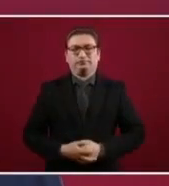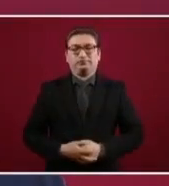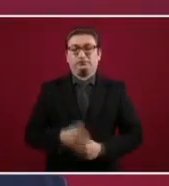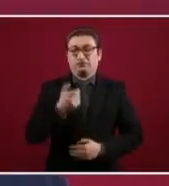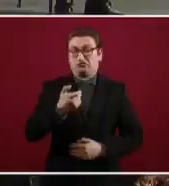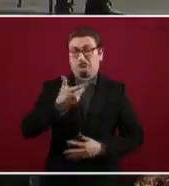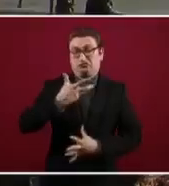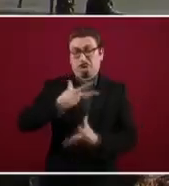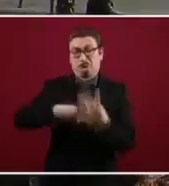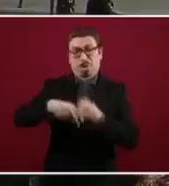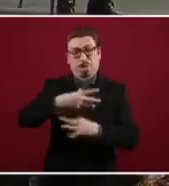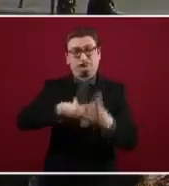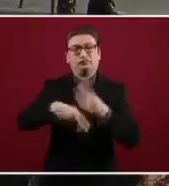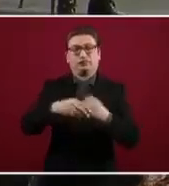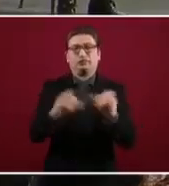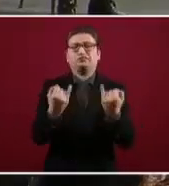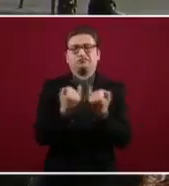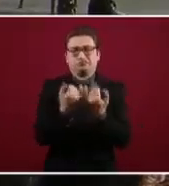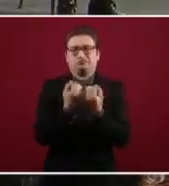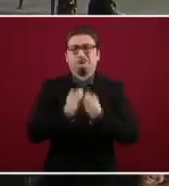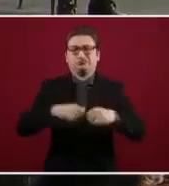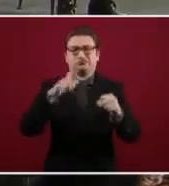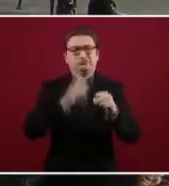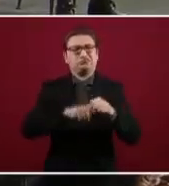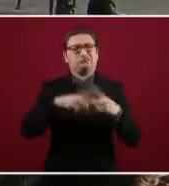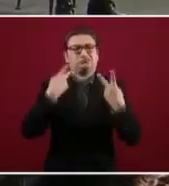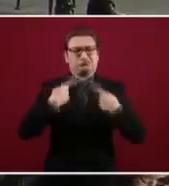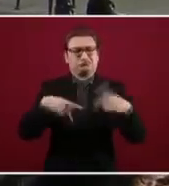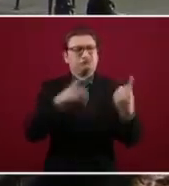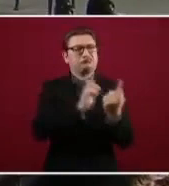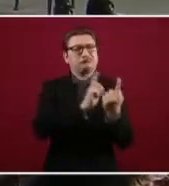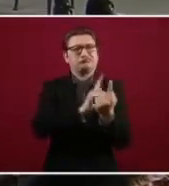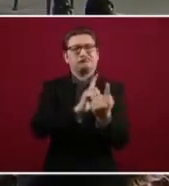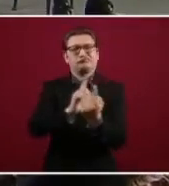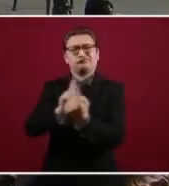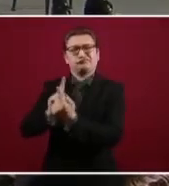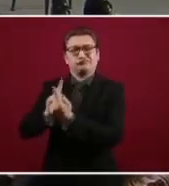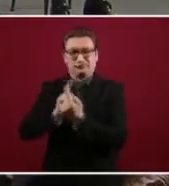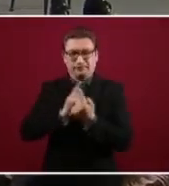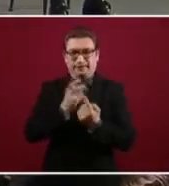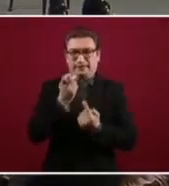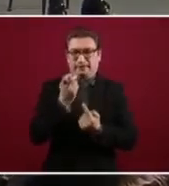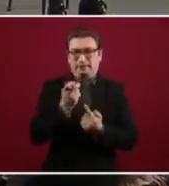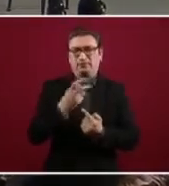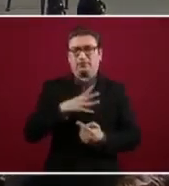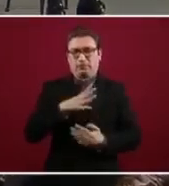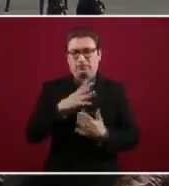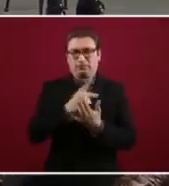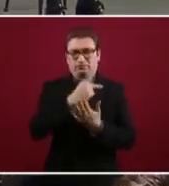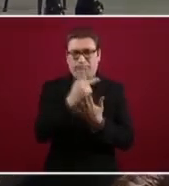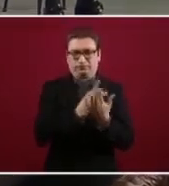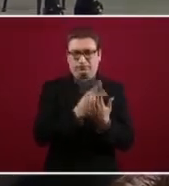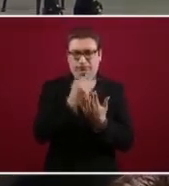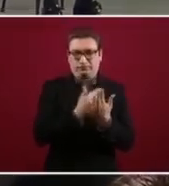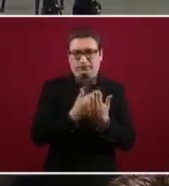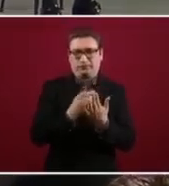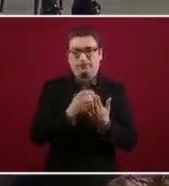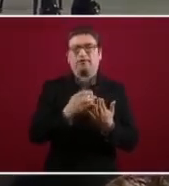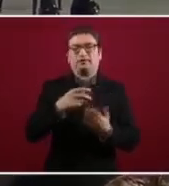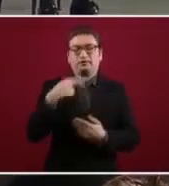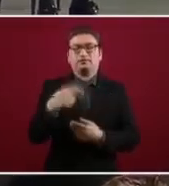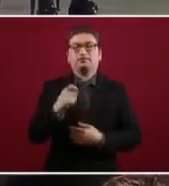y también en lo social y existe este programa el buen